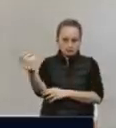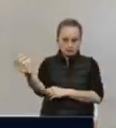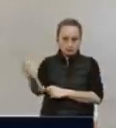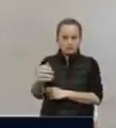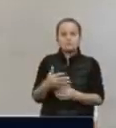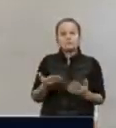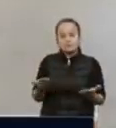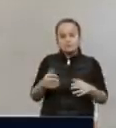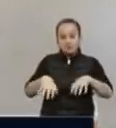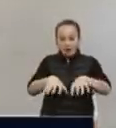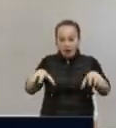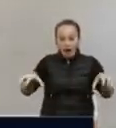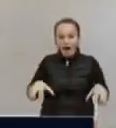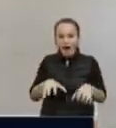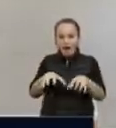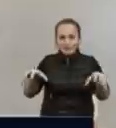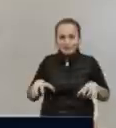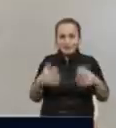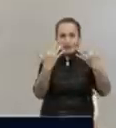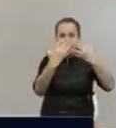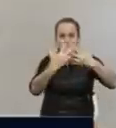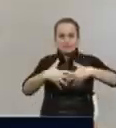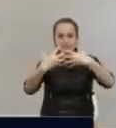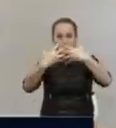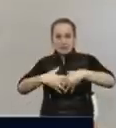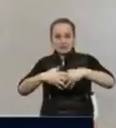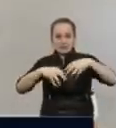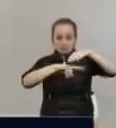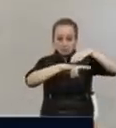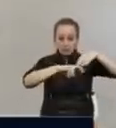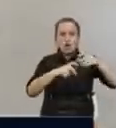Es a la actividad de los grandes mineros, no de los pequeños.